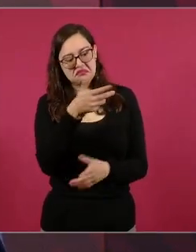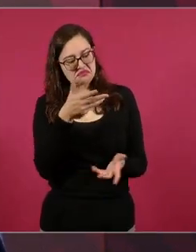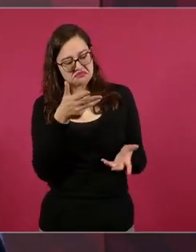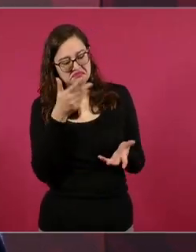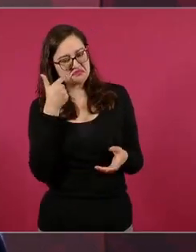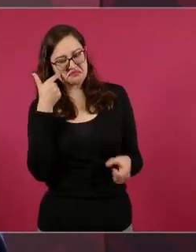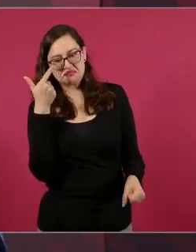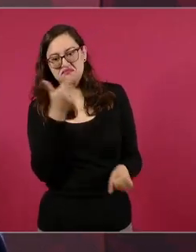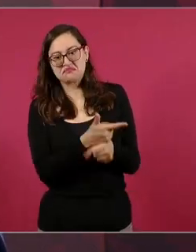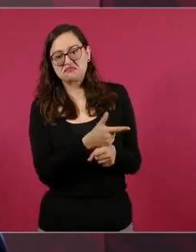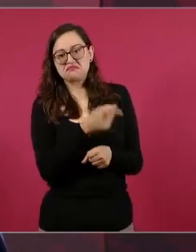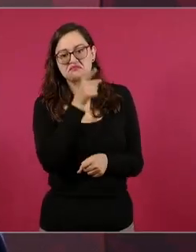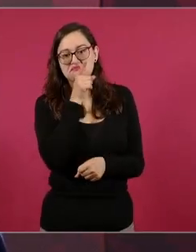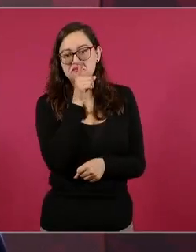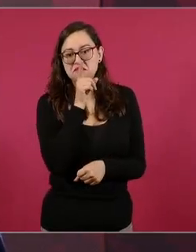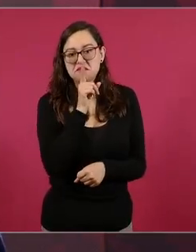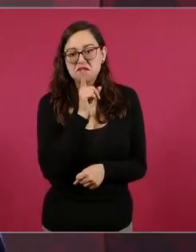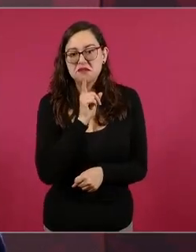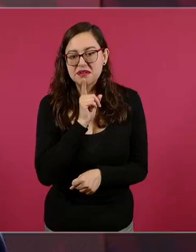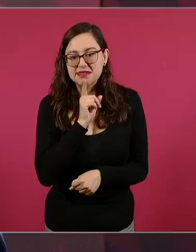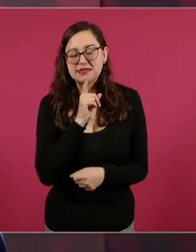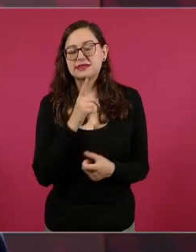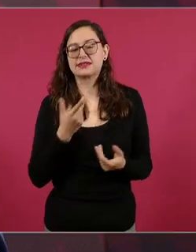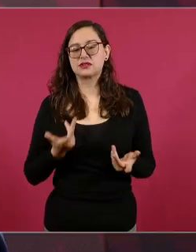de que no